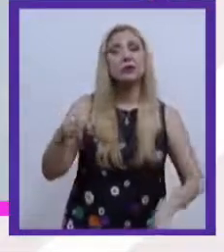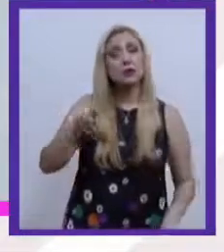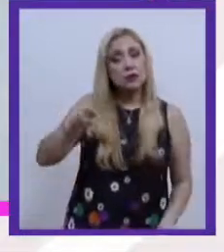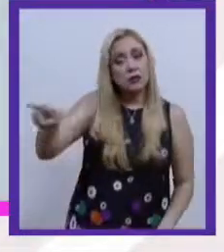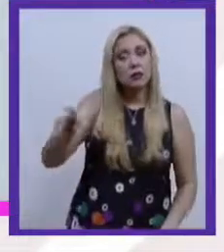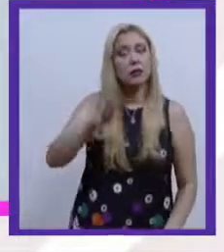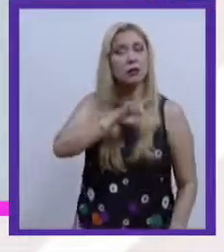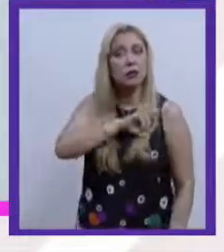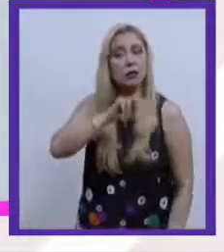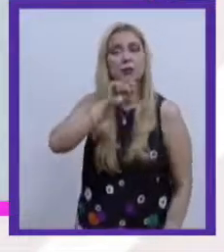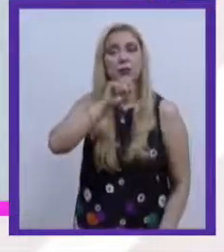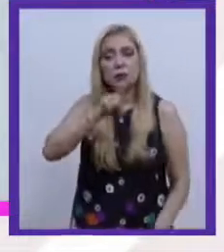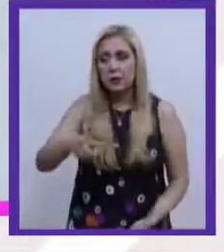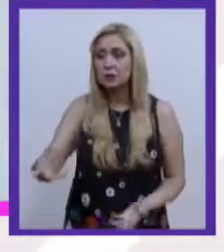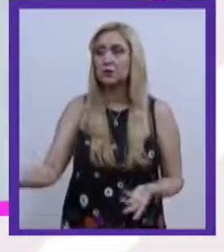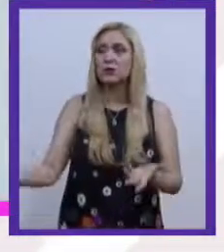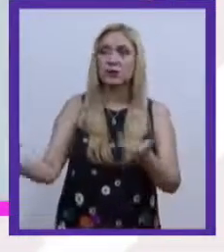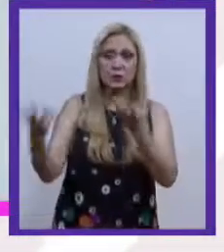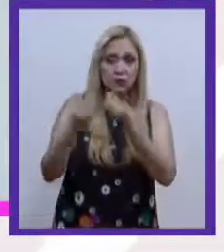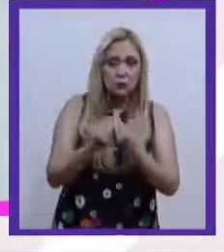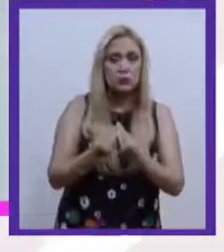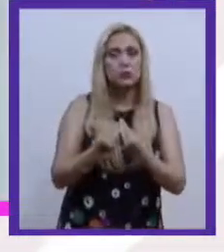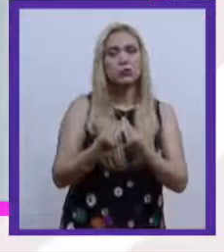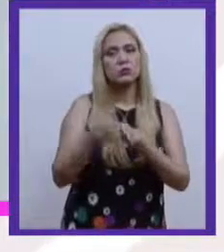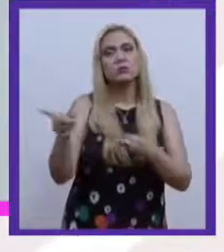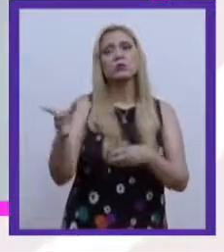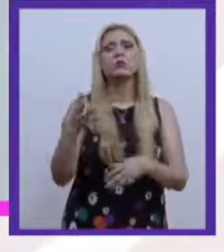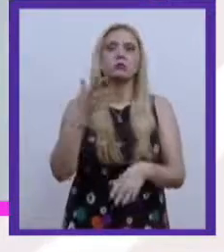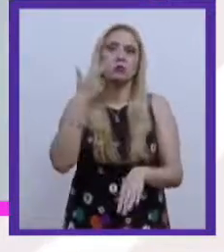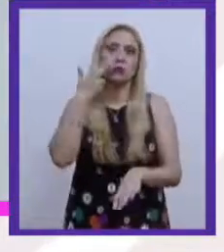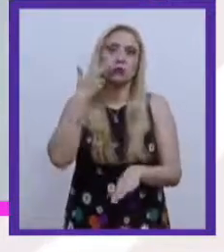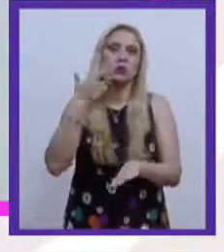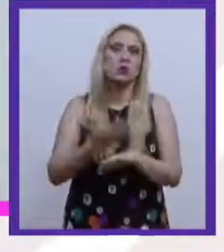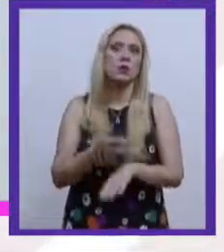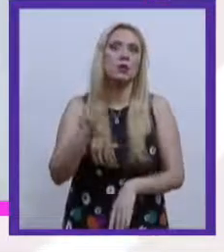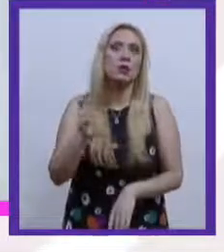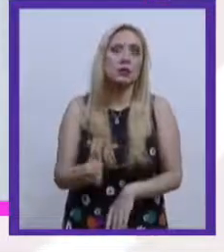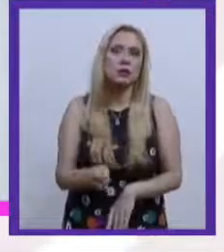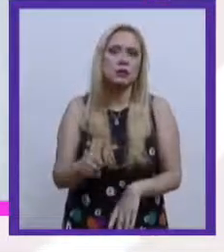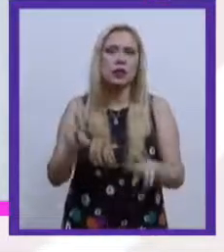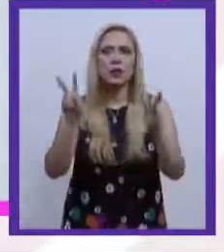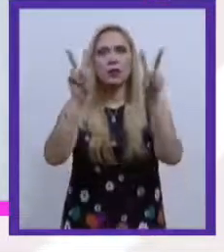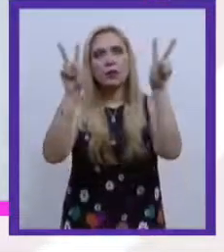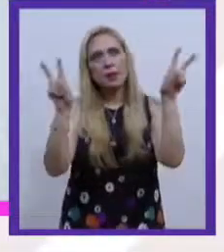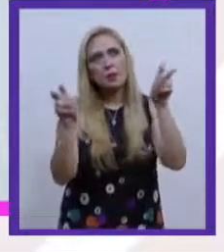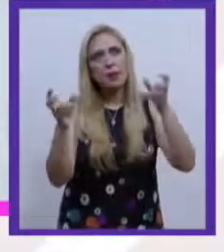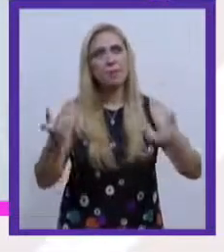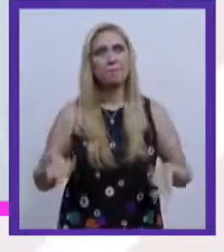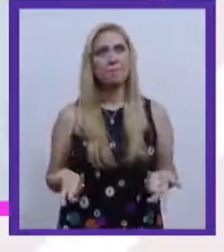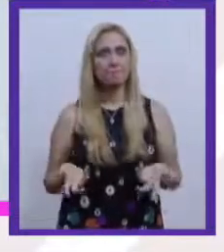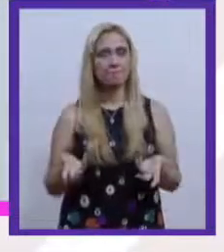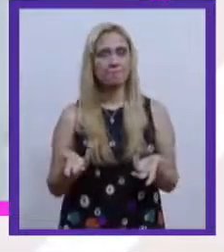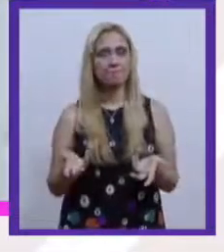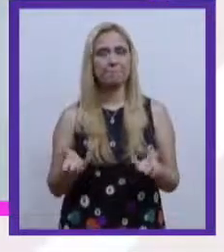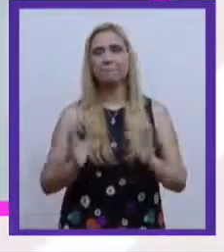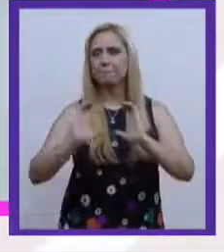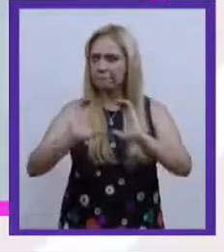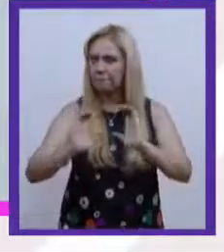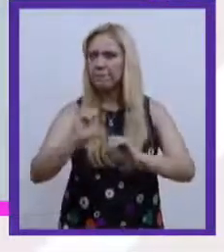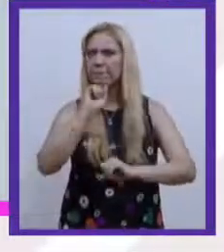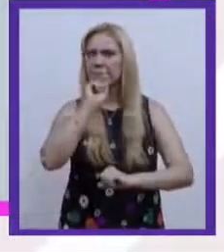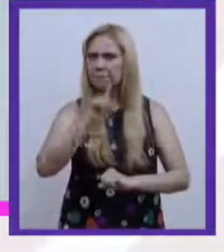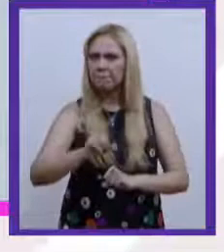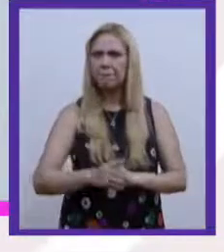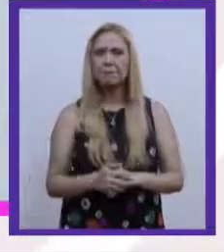su responsabilidad, y parte de su responsabilidad tiene que ver con temas de cuidado.